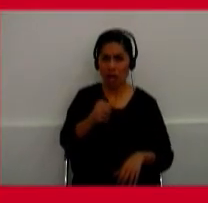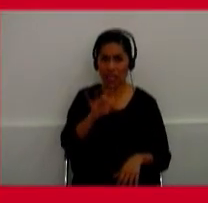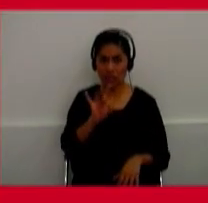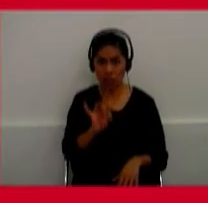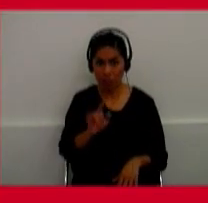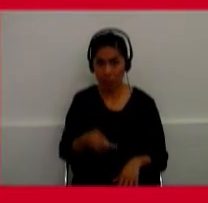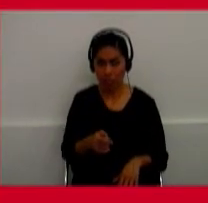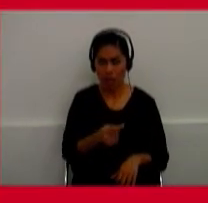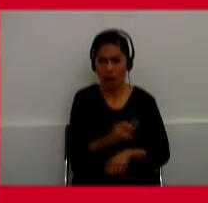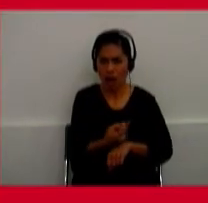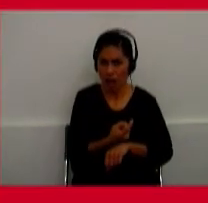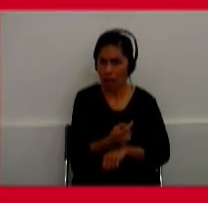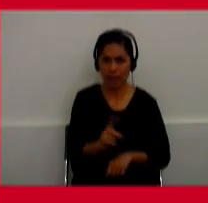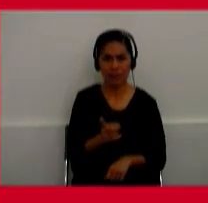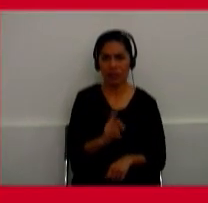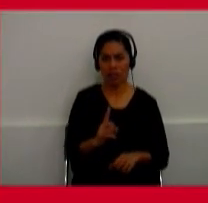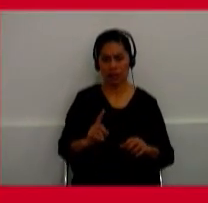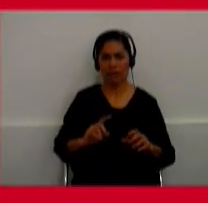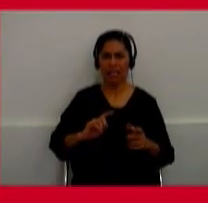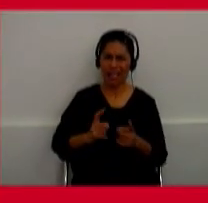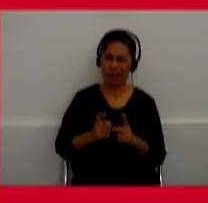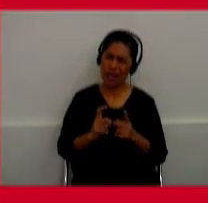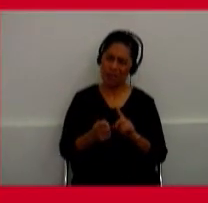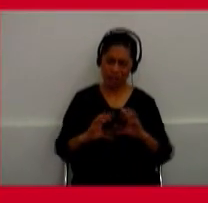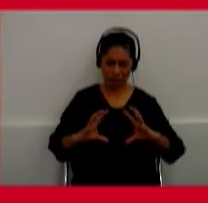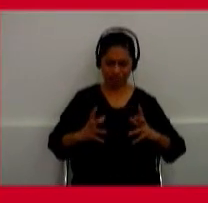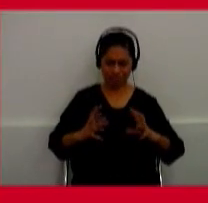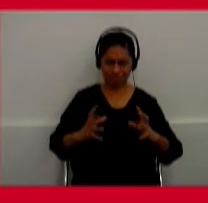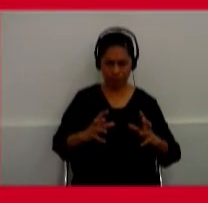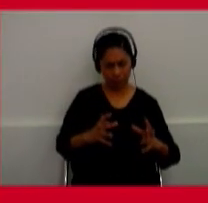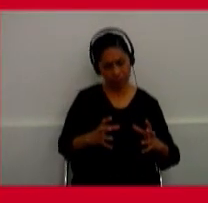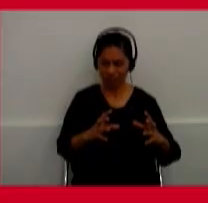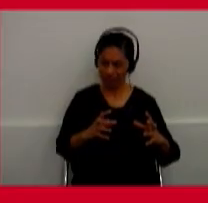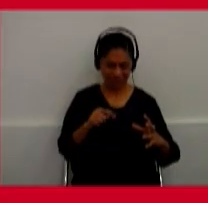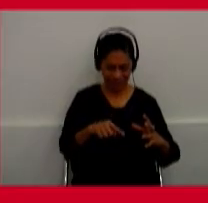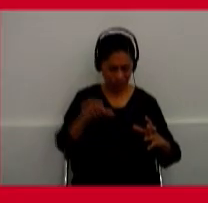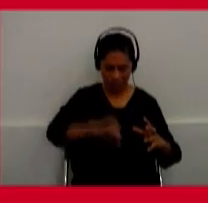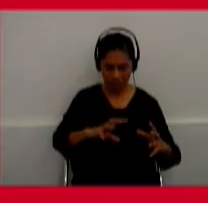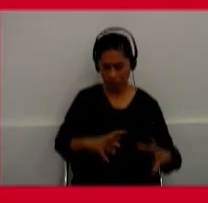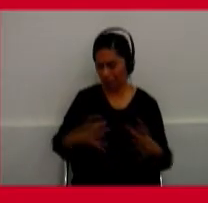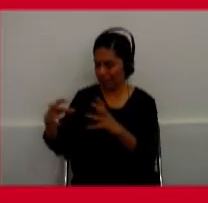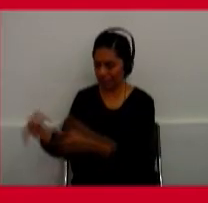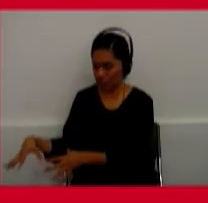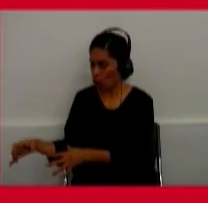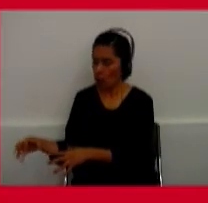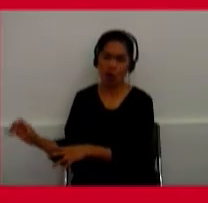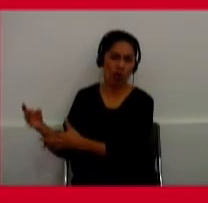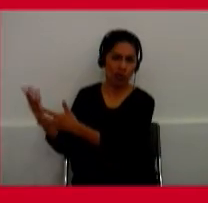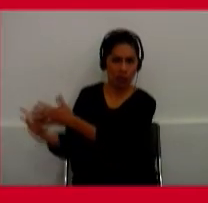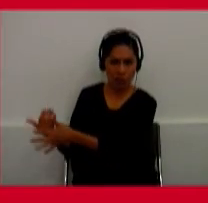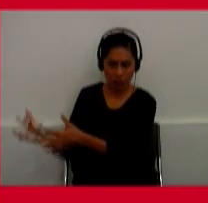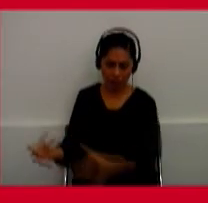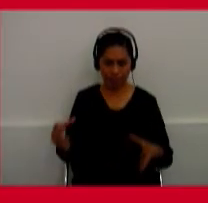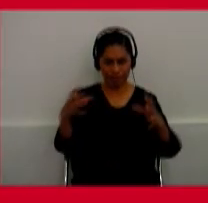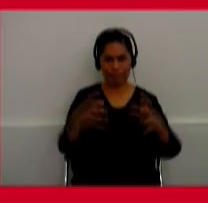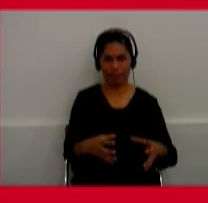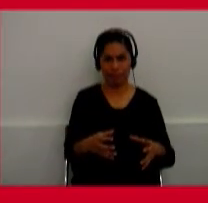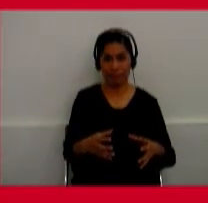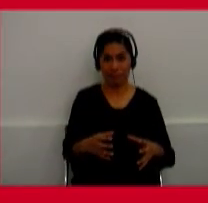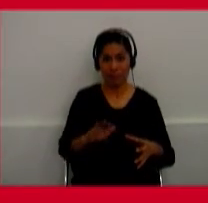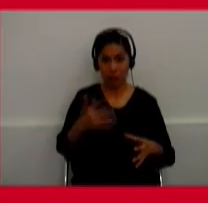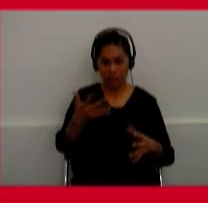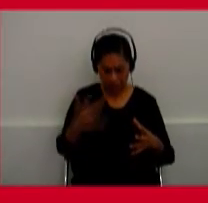cambios de motores. Al final estábamos realizando más cambios de motores y optábamos a veces que motores con una condición que ya era adecuada para un